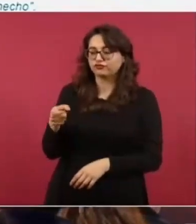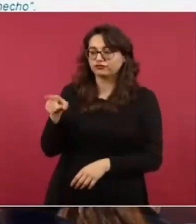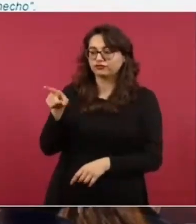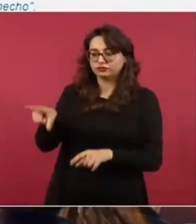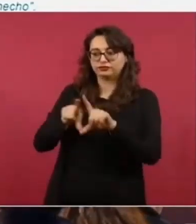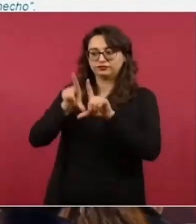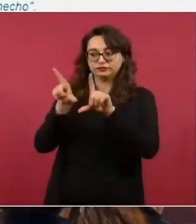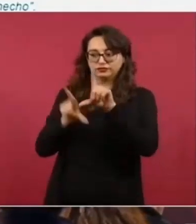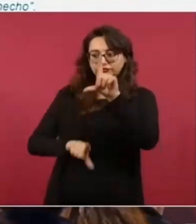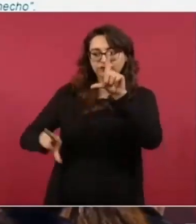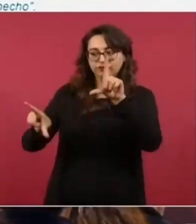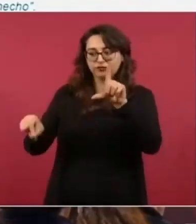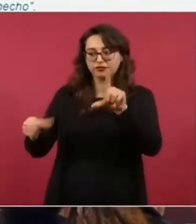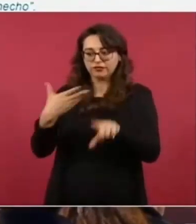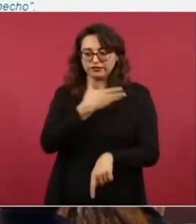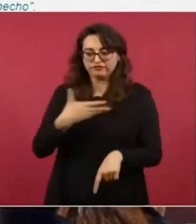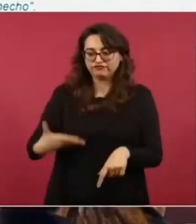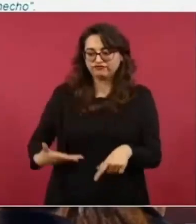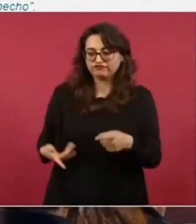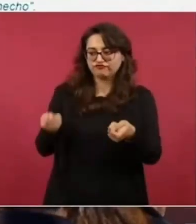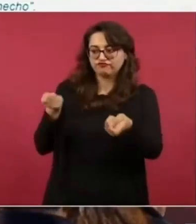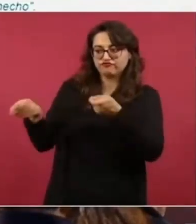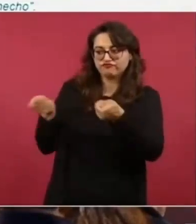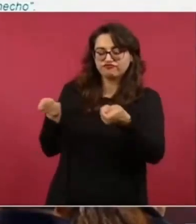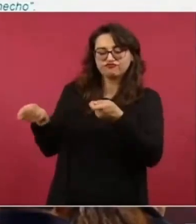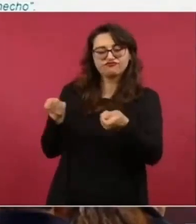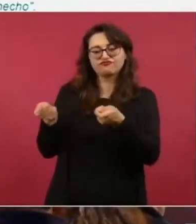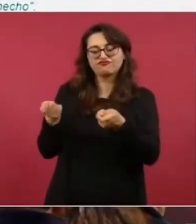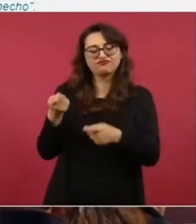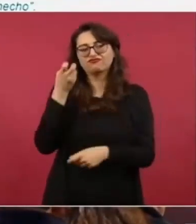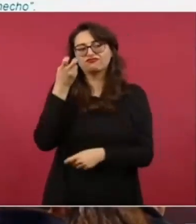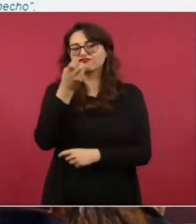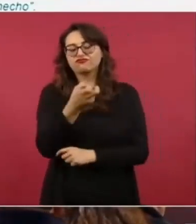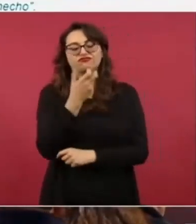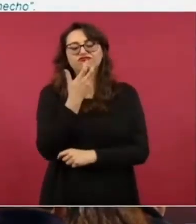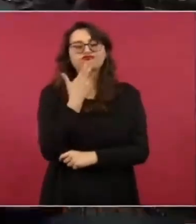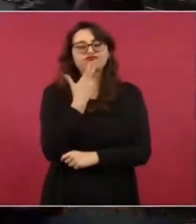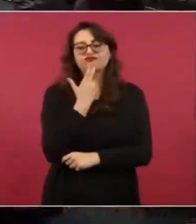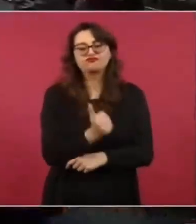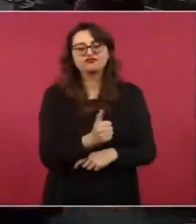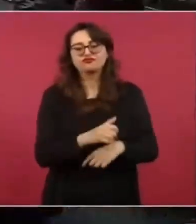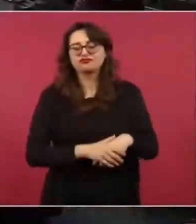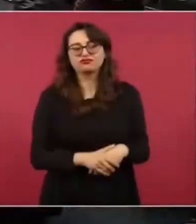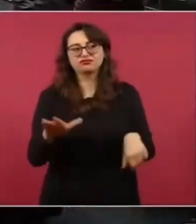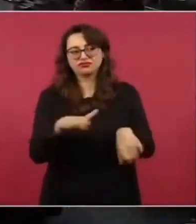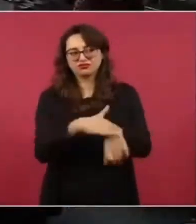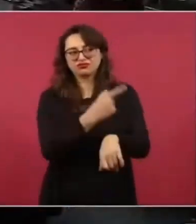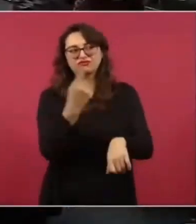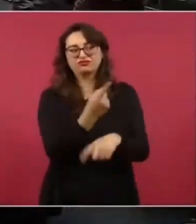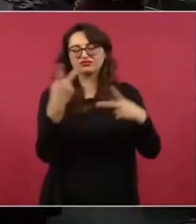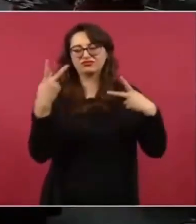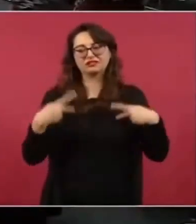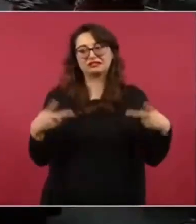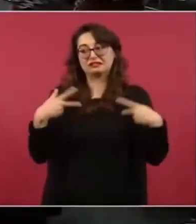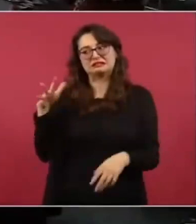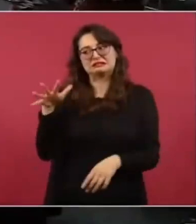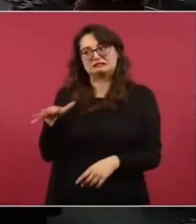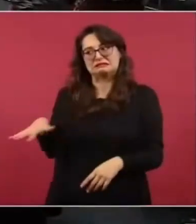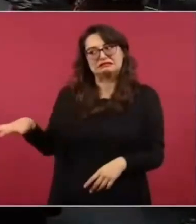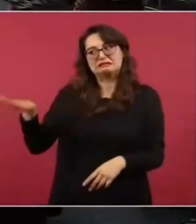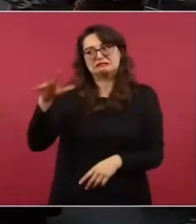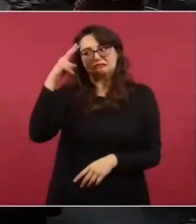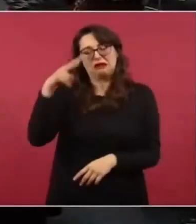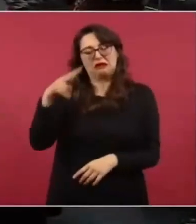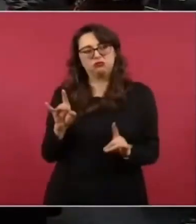jefe del Departamento de Estado de Estados Unidos, ya que eso conduciría otra vez a la guerra.